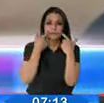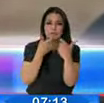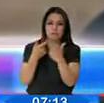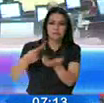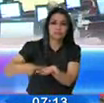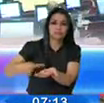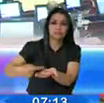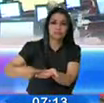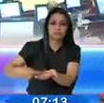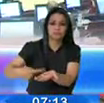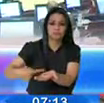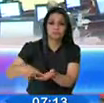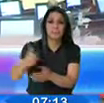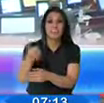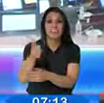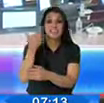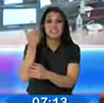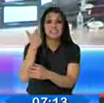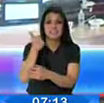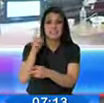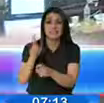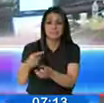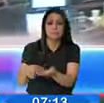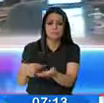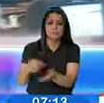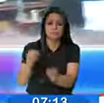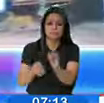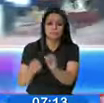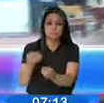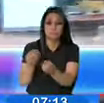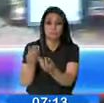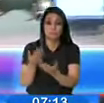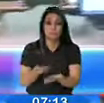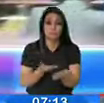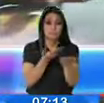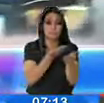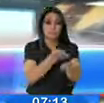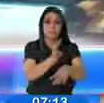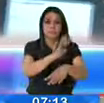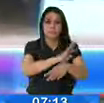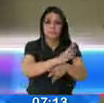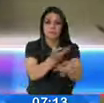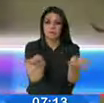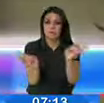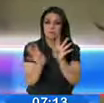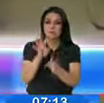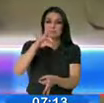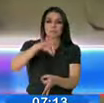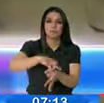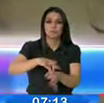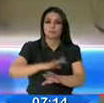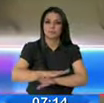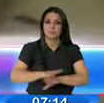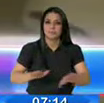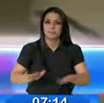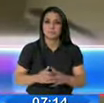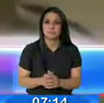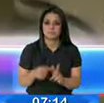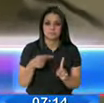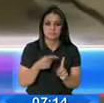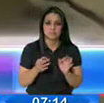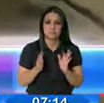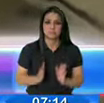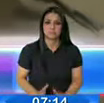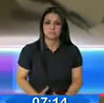Fiscalización, que en 10 días deberá elaborar un informe que pasa al Pleno y concluye con la votación. El magistrado Manuel Viteri es doctor